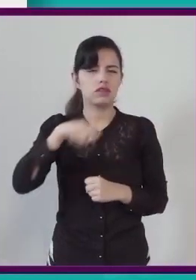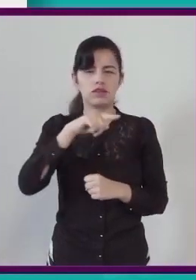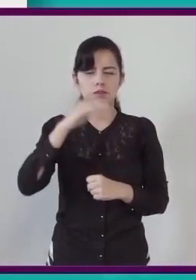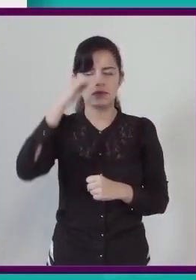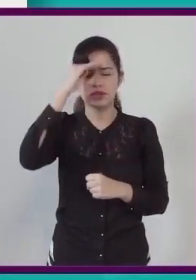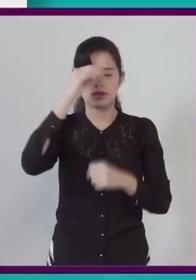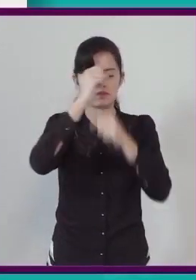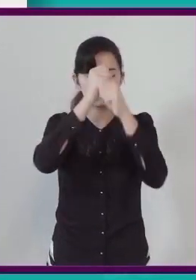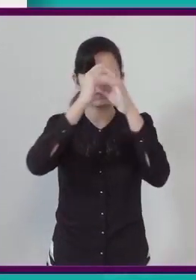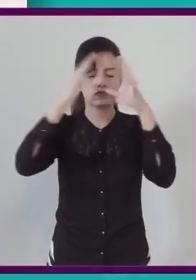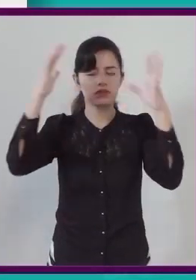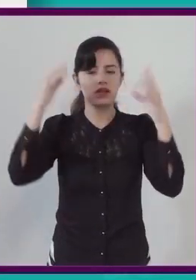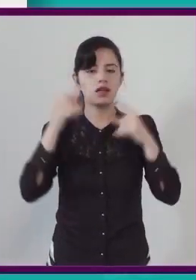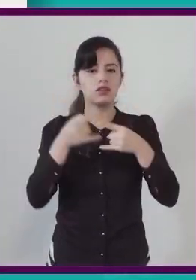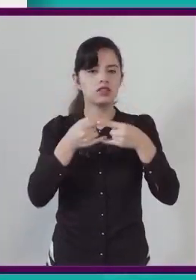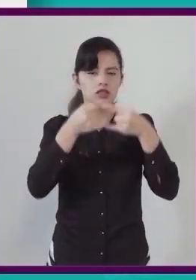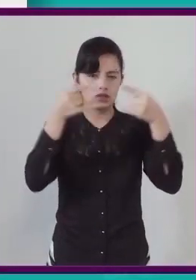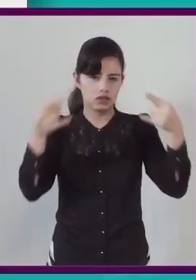de que